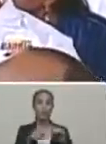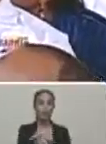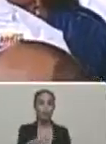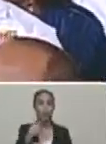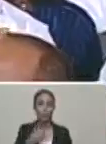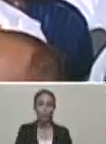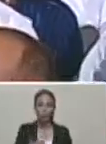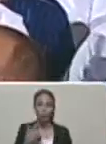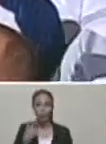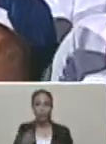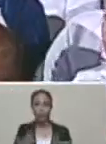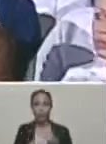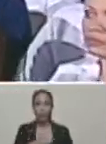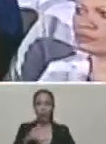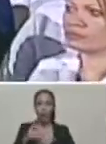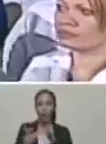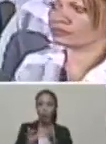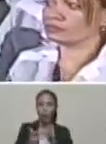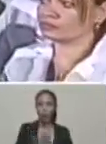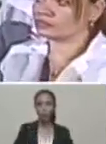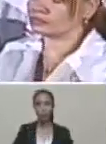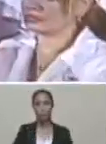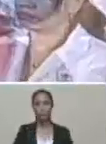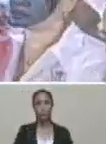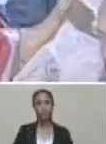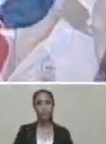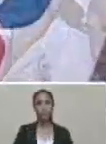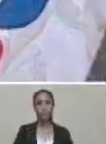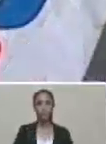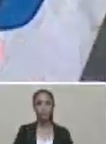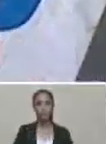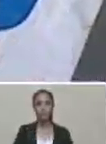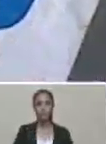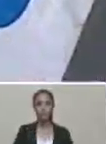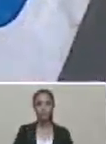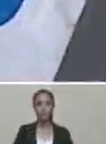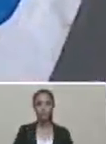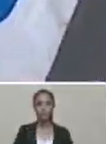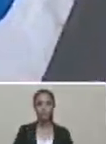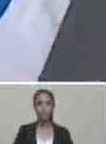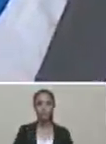aquí. Y un día como hoy, nosotros queríamos